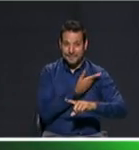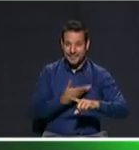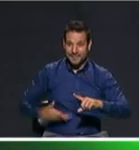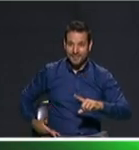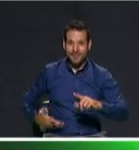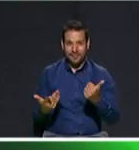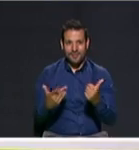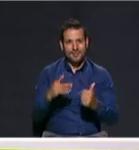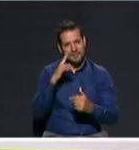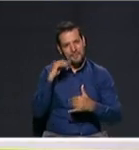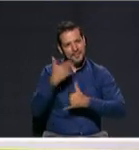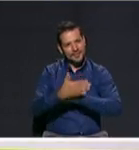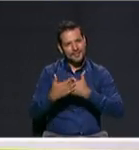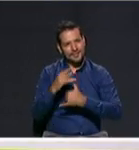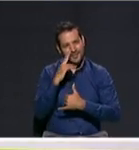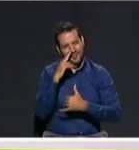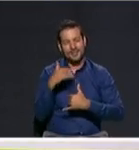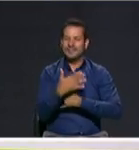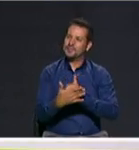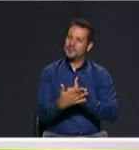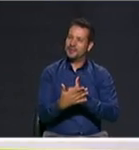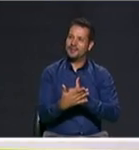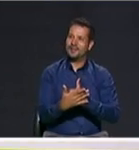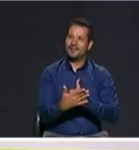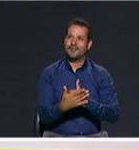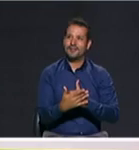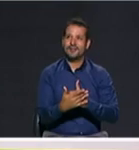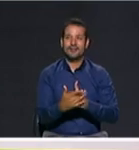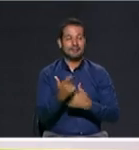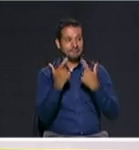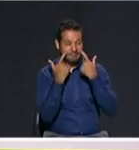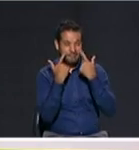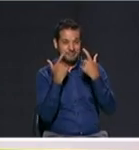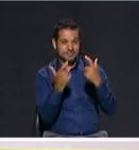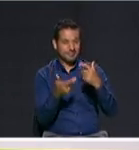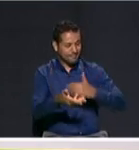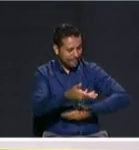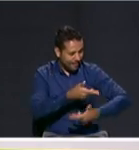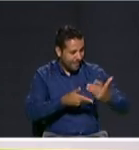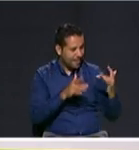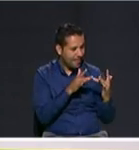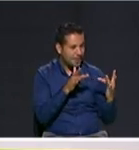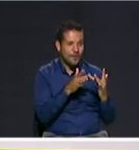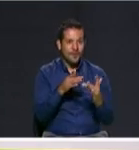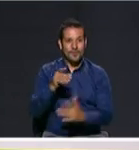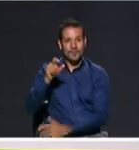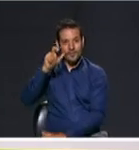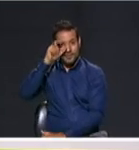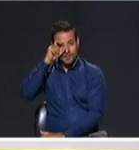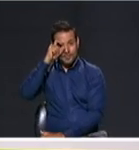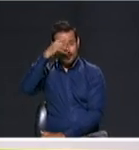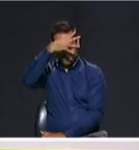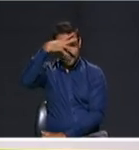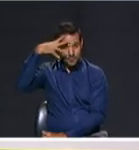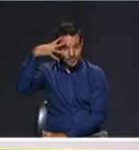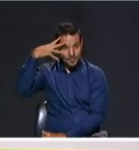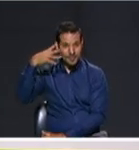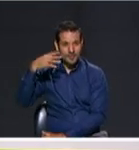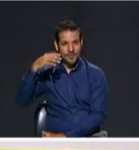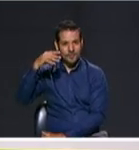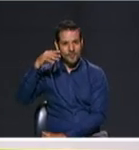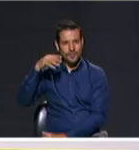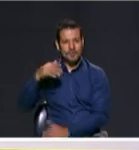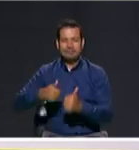presidente nacional pues saliera a destacar esa relación que usted tuvo con gustavo petro ese apoyo que usted le dio en su momento que tanto